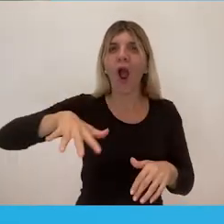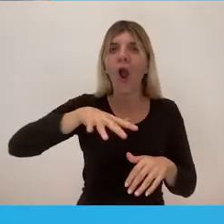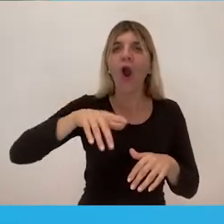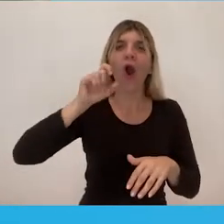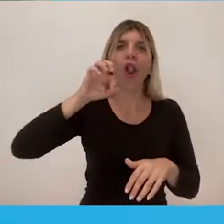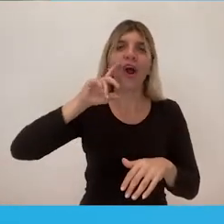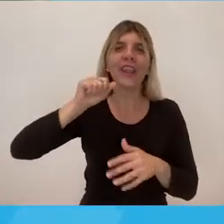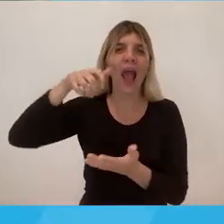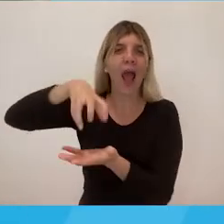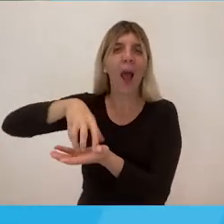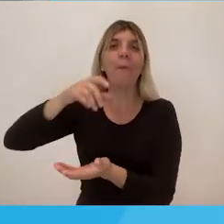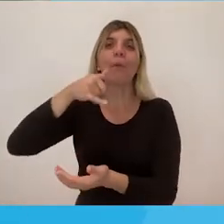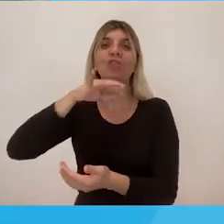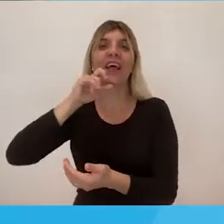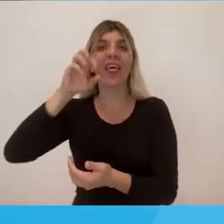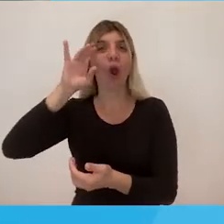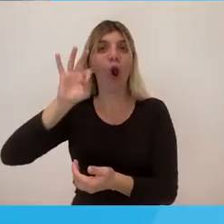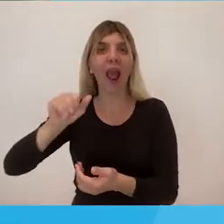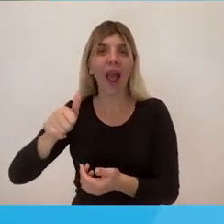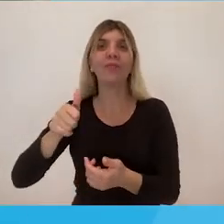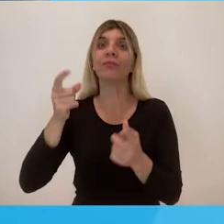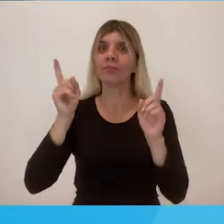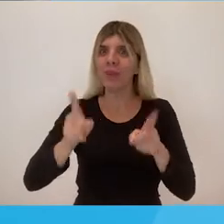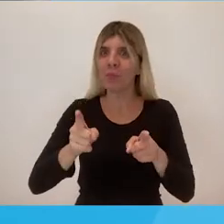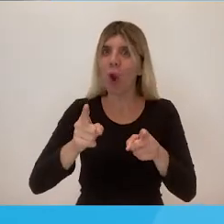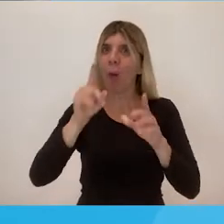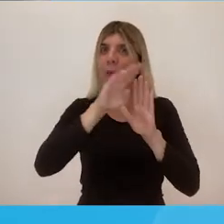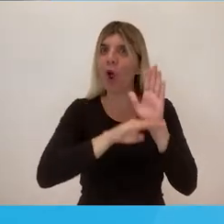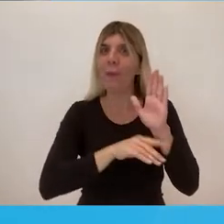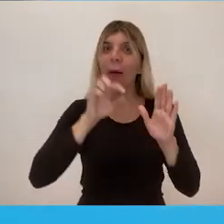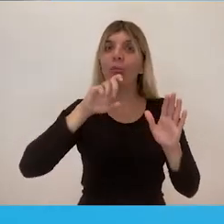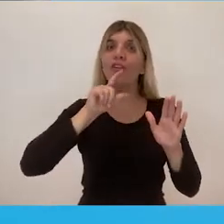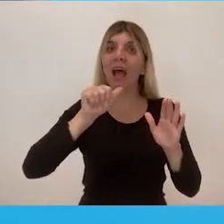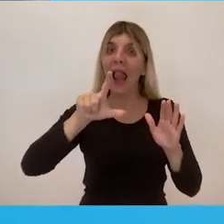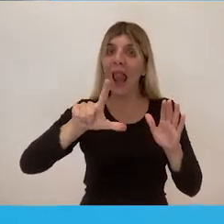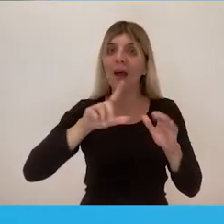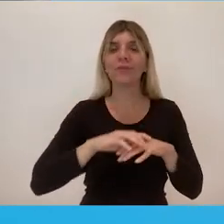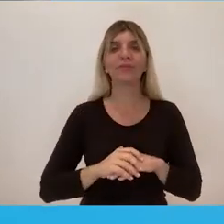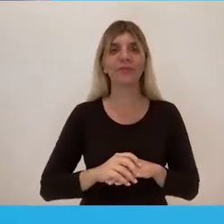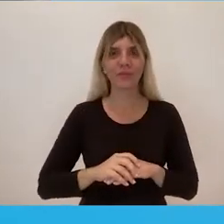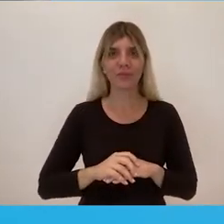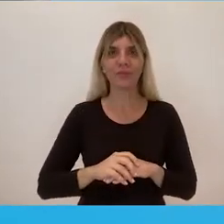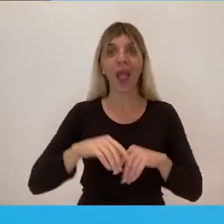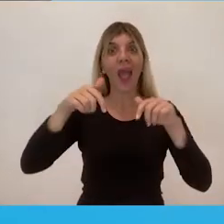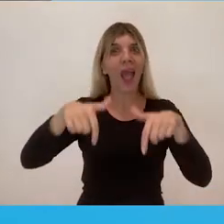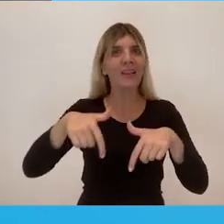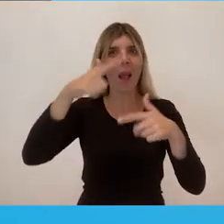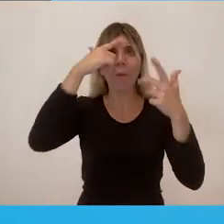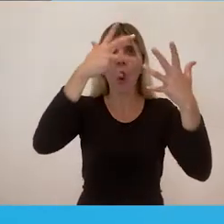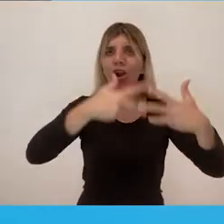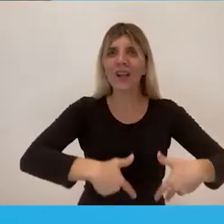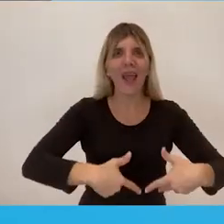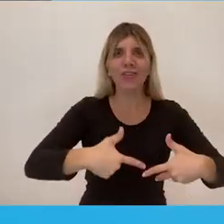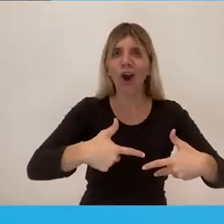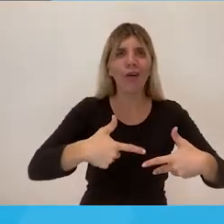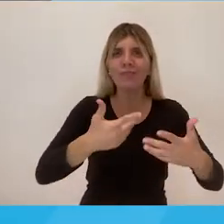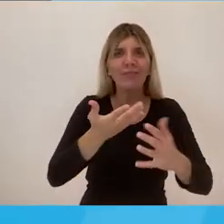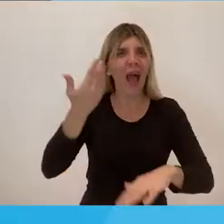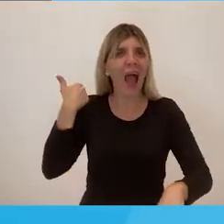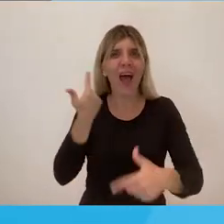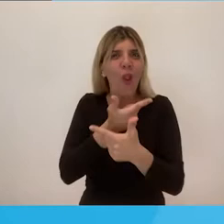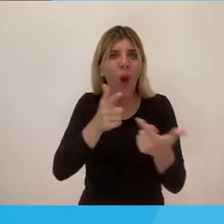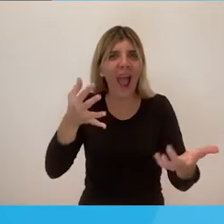un proyecto piloto en la colonia Monte de Oca, como mencionaban, de la mano del programa PROTAL. Realmente este es